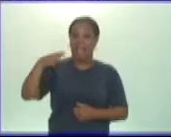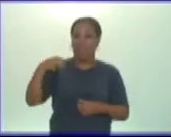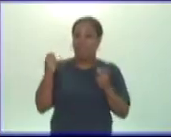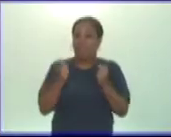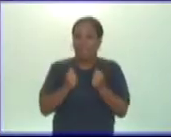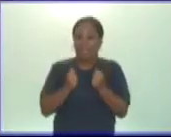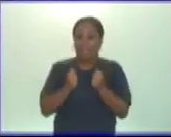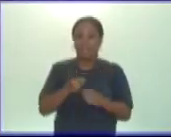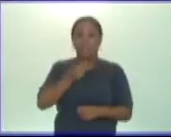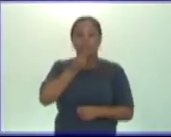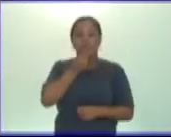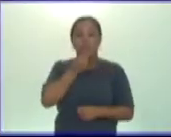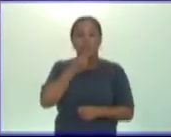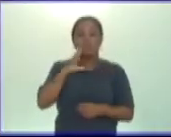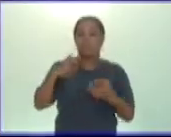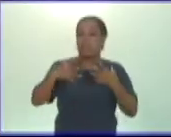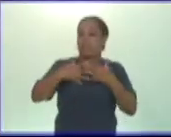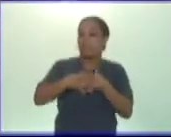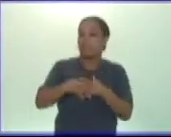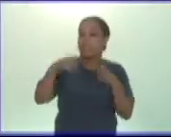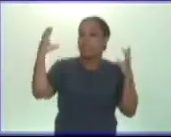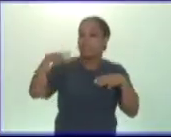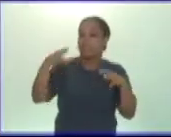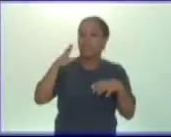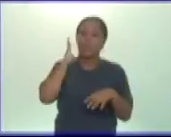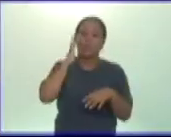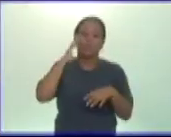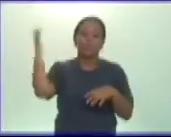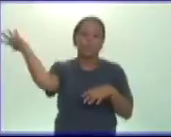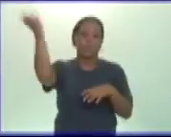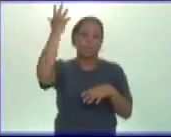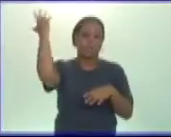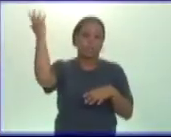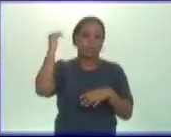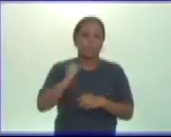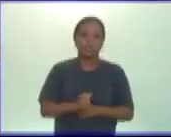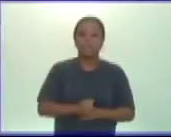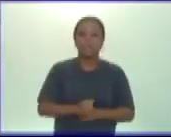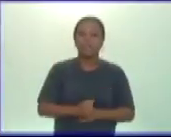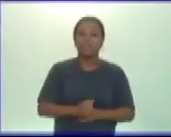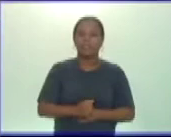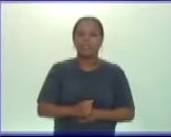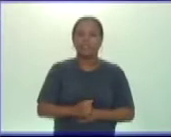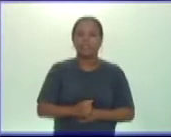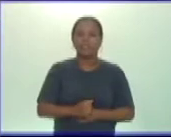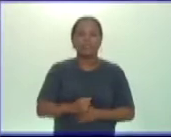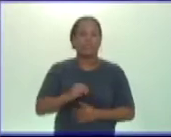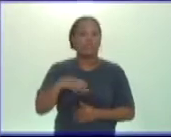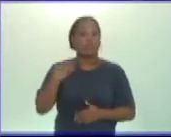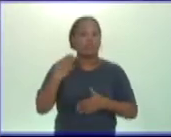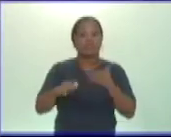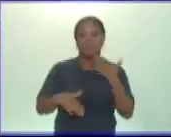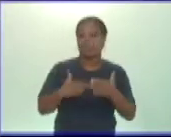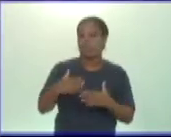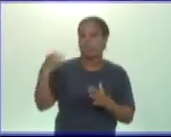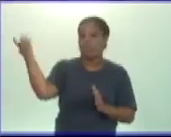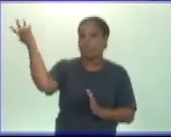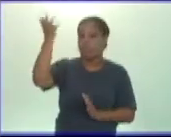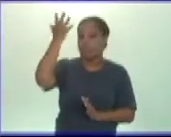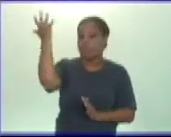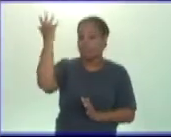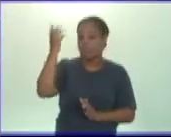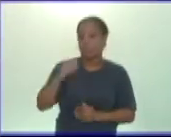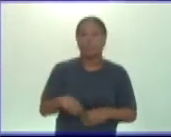como la mezcla del agua de lluvia con la contaminación ambiental o polución del aire. Se trata de un fenómeno atmosférico que supone